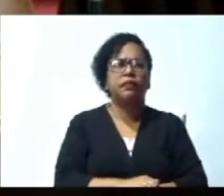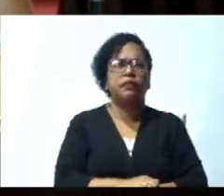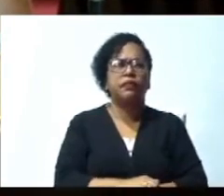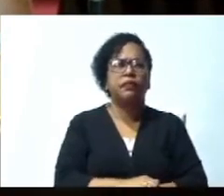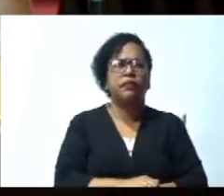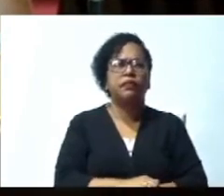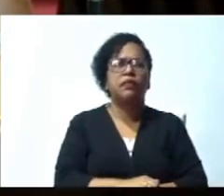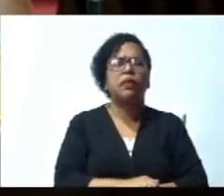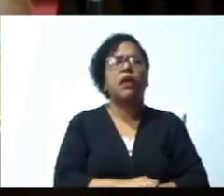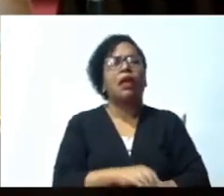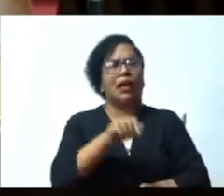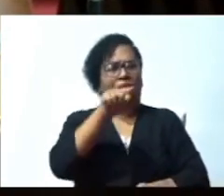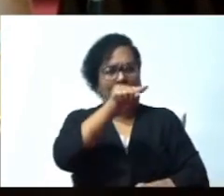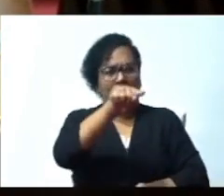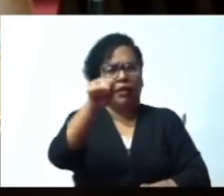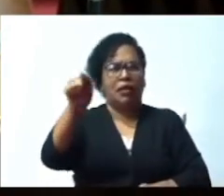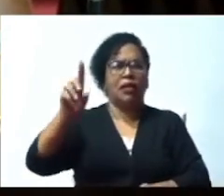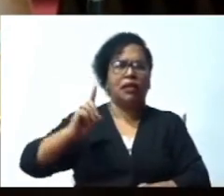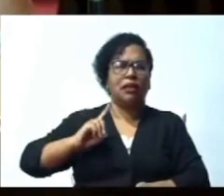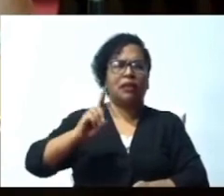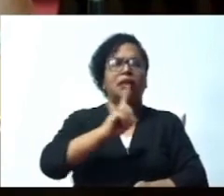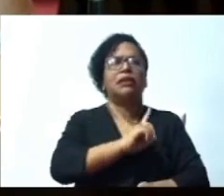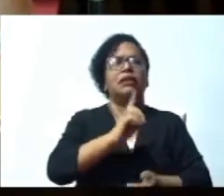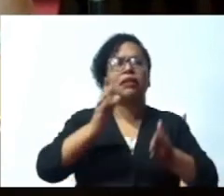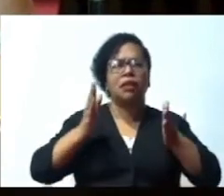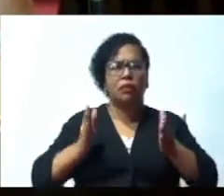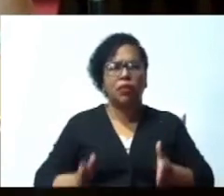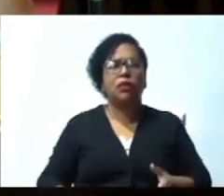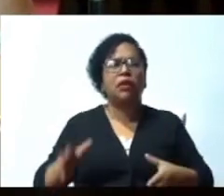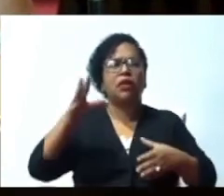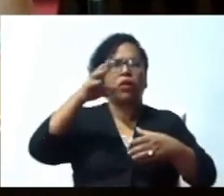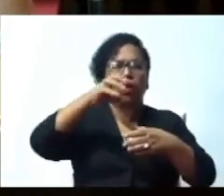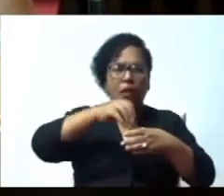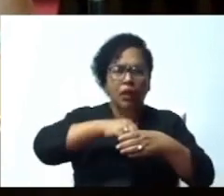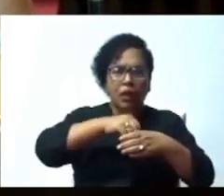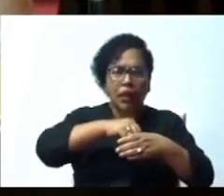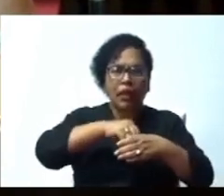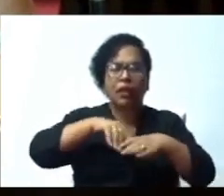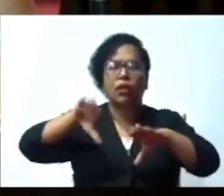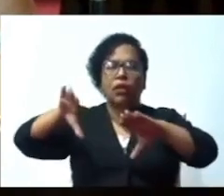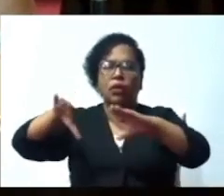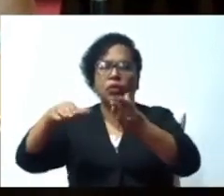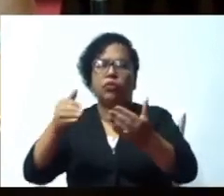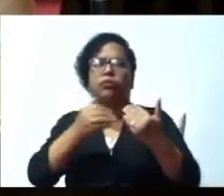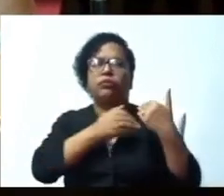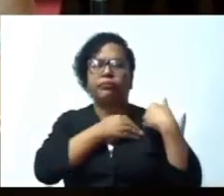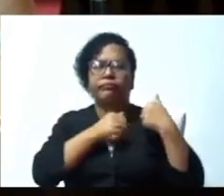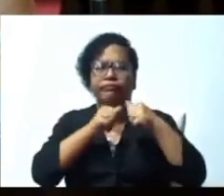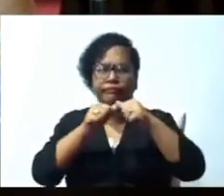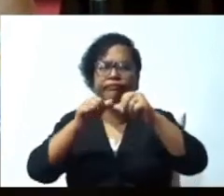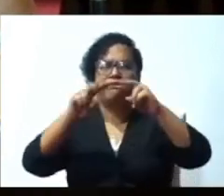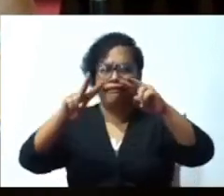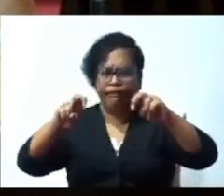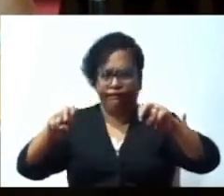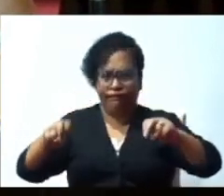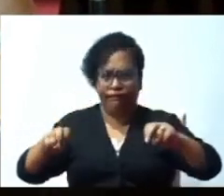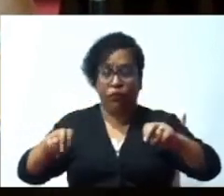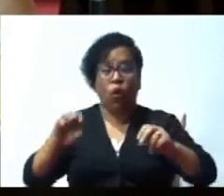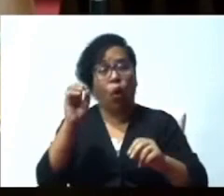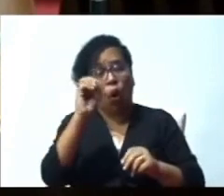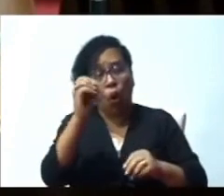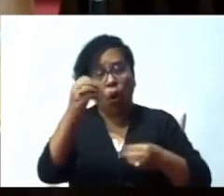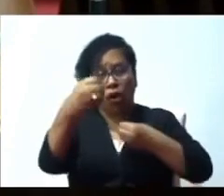de comisiones y lo que están todavía en sus oficinas puedan venir para que podamos votar esta pieza muchas veces